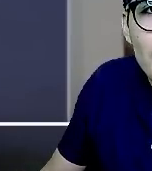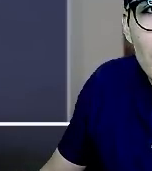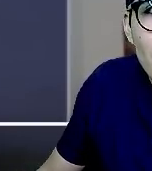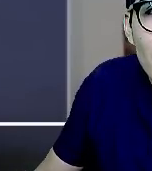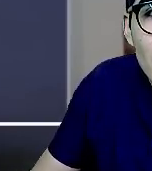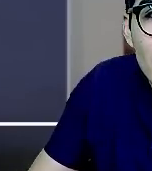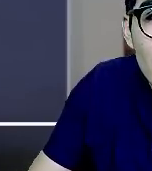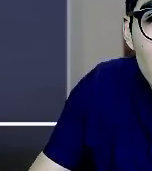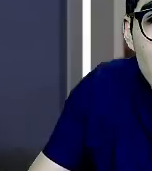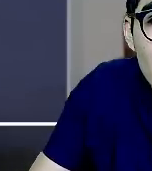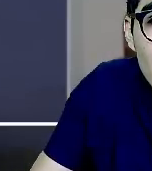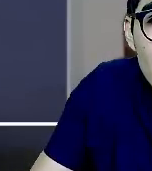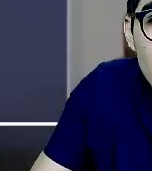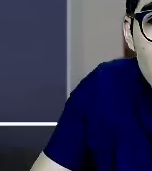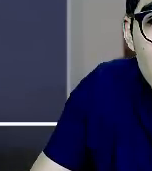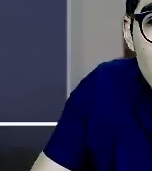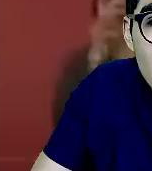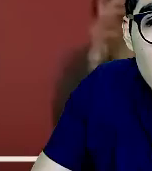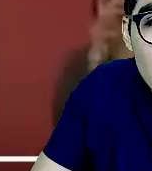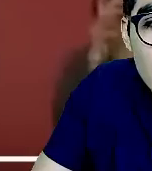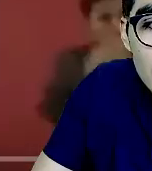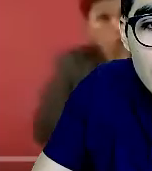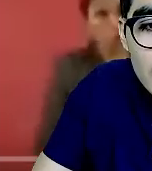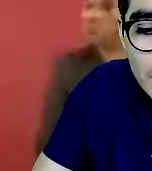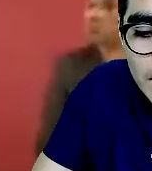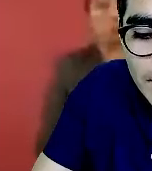¿cuál es el problema?